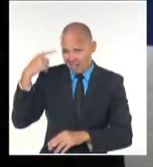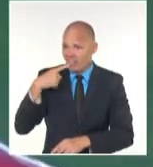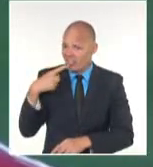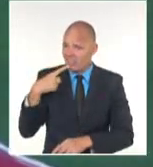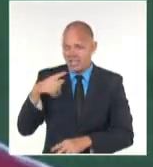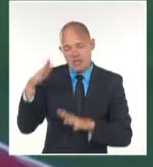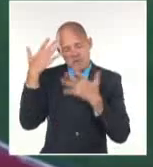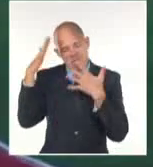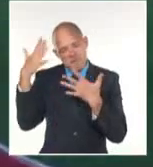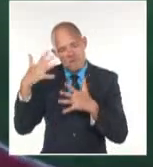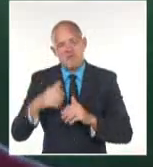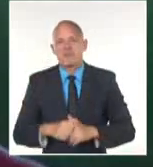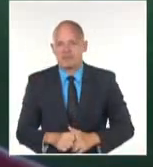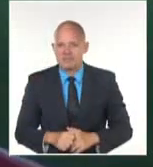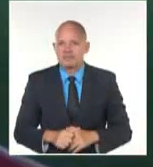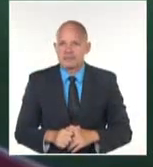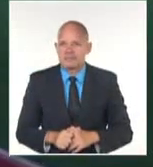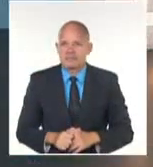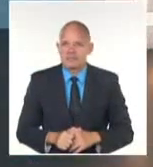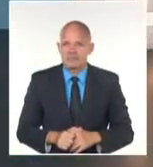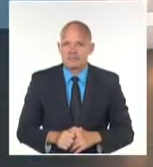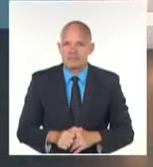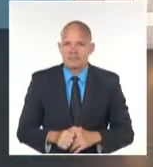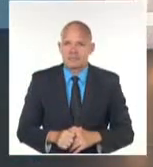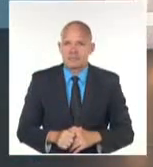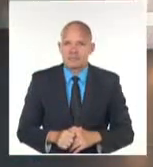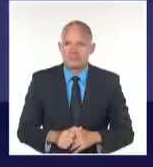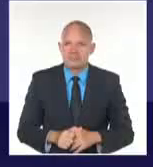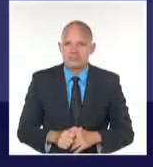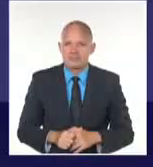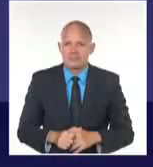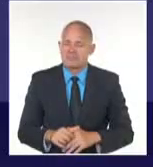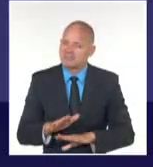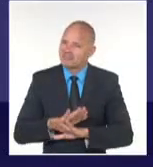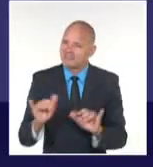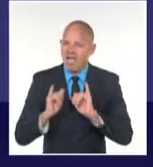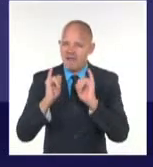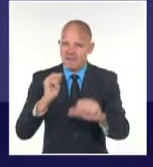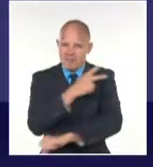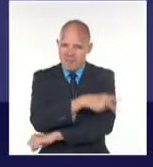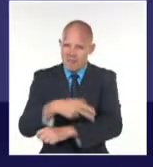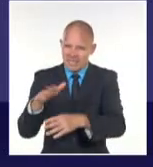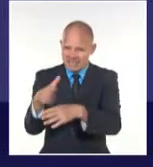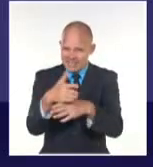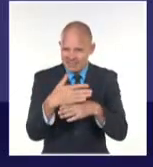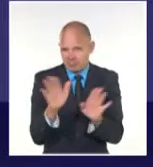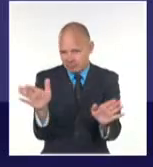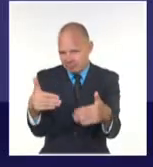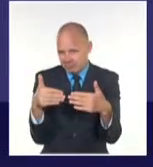de noviembre próximo. Y de esta manera, Giselle, ponemos punto final a nuestro recorrido más allá de la frontera cubana.